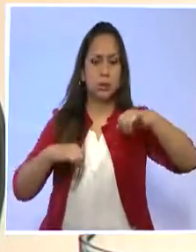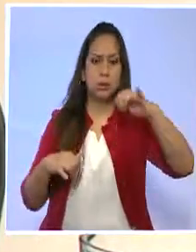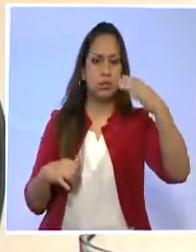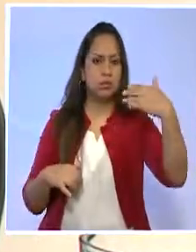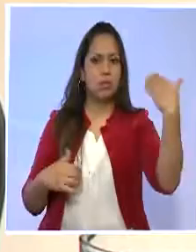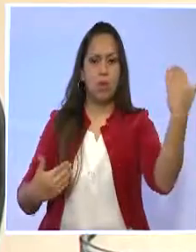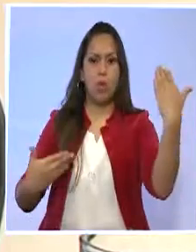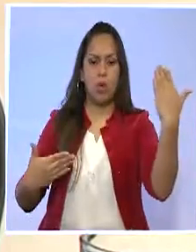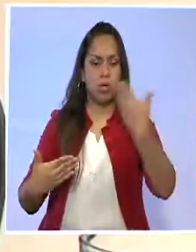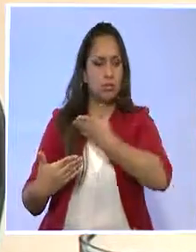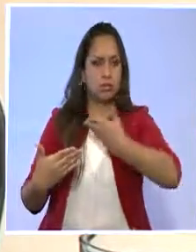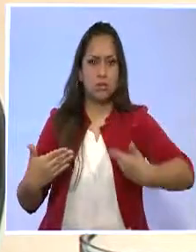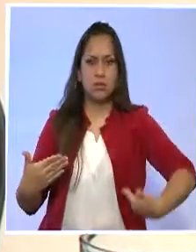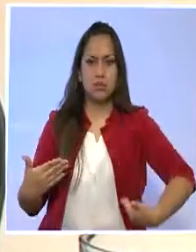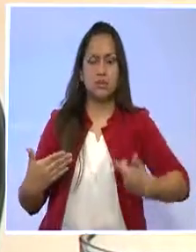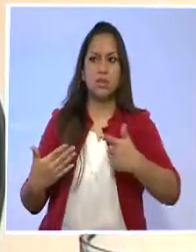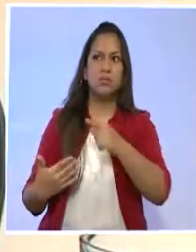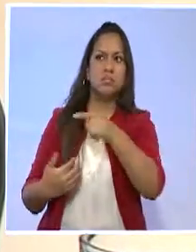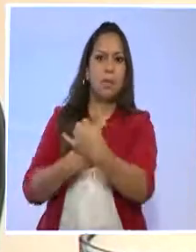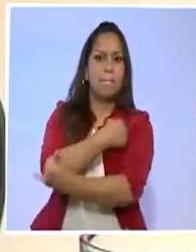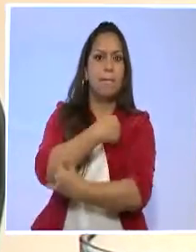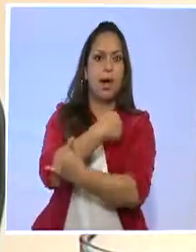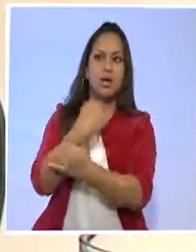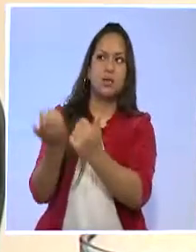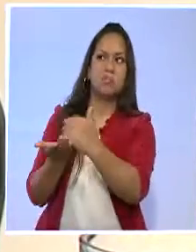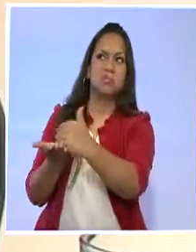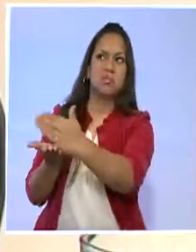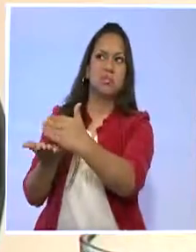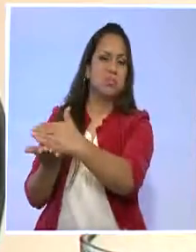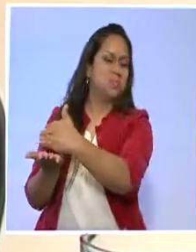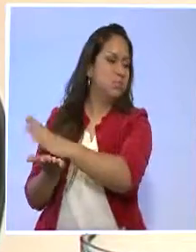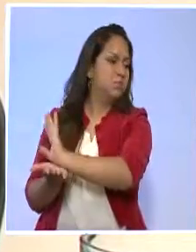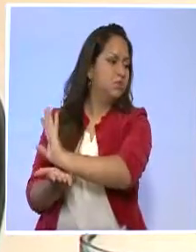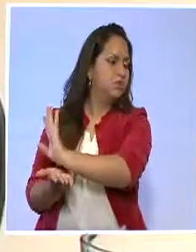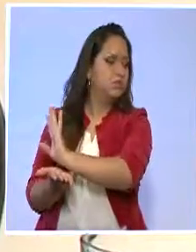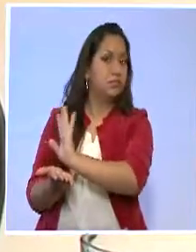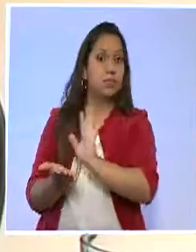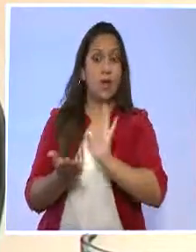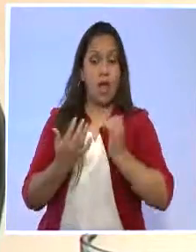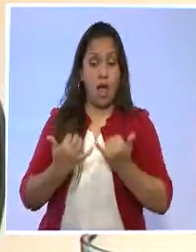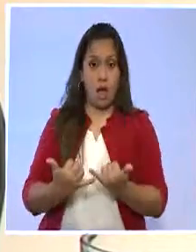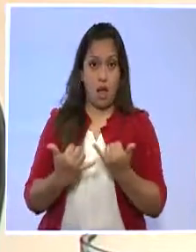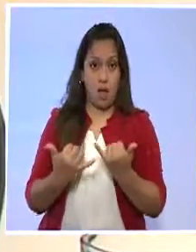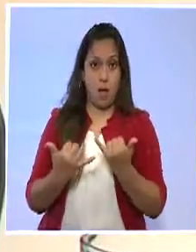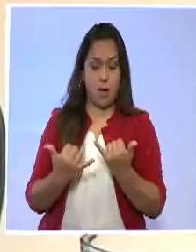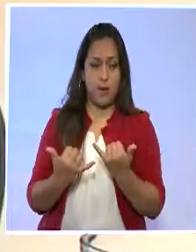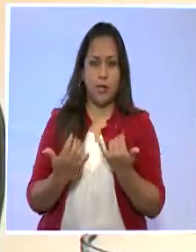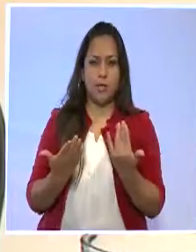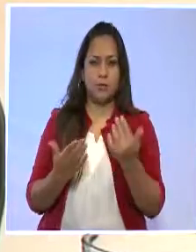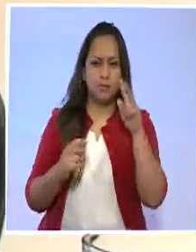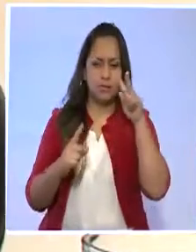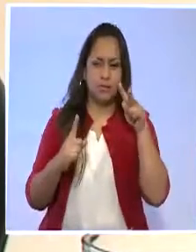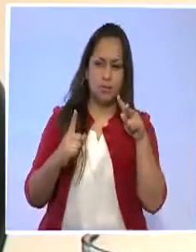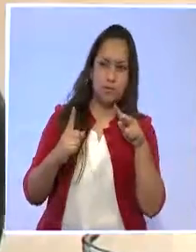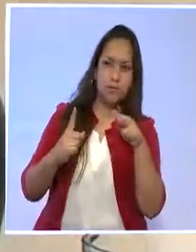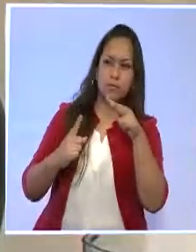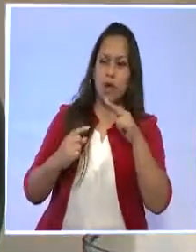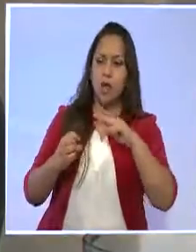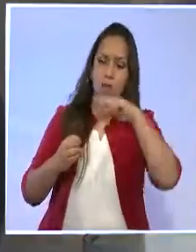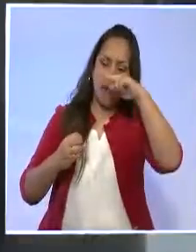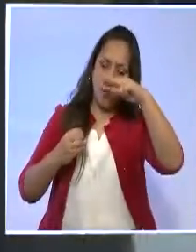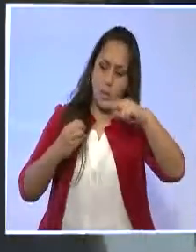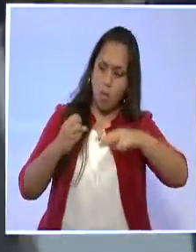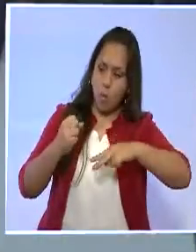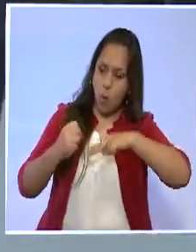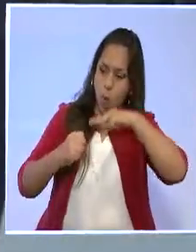turno no se los tomaron en cuenta jamás para poder tener este acercamiento para nosotros la visión del multipolar es